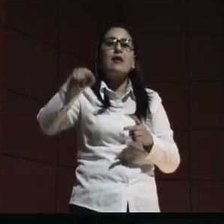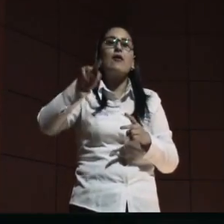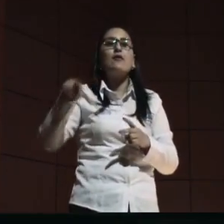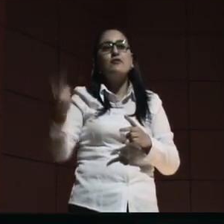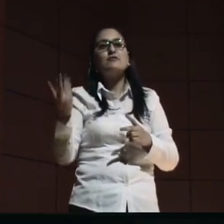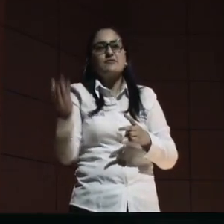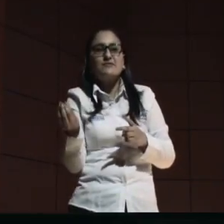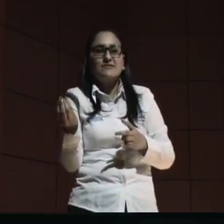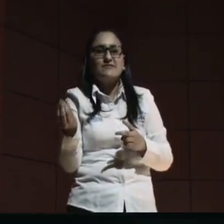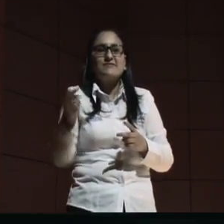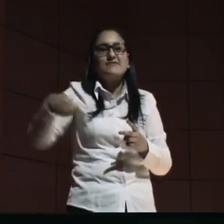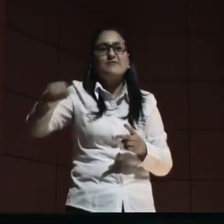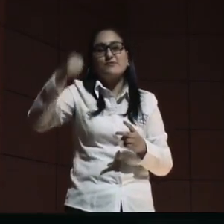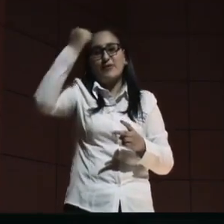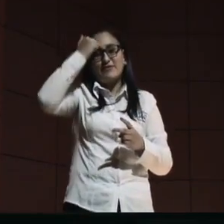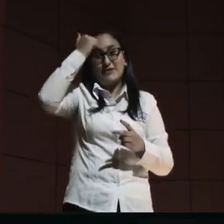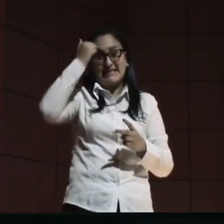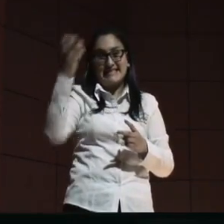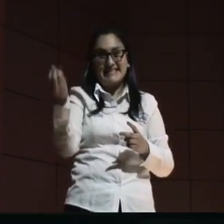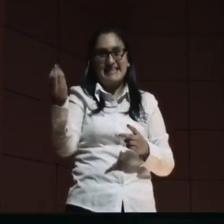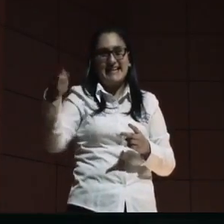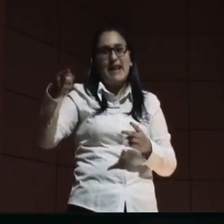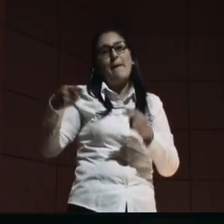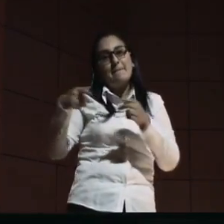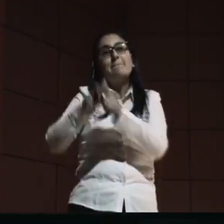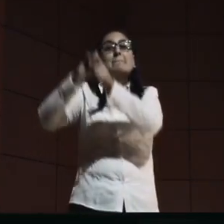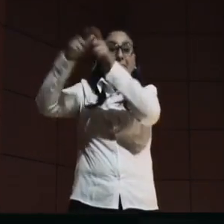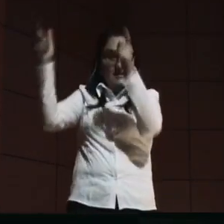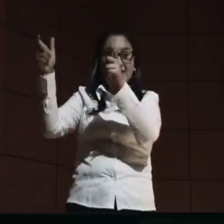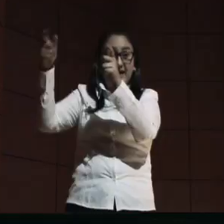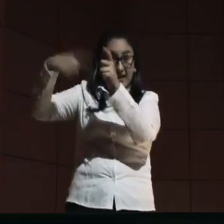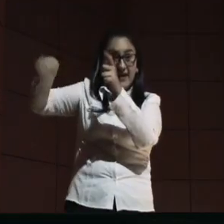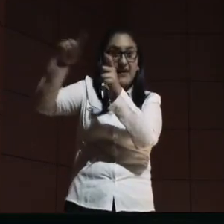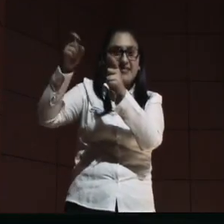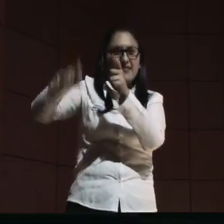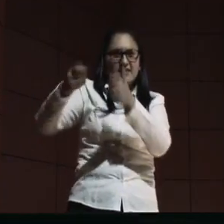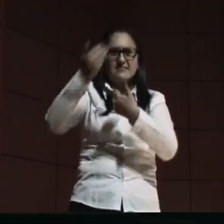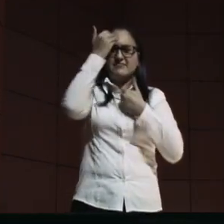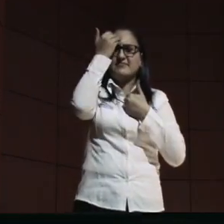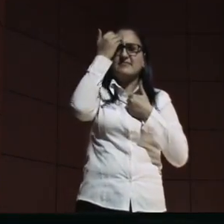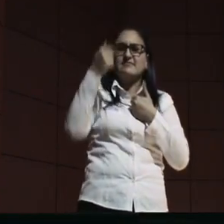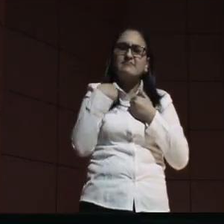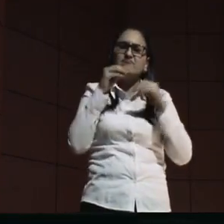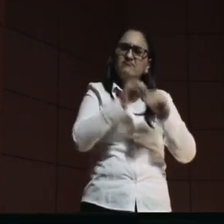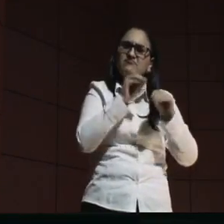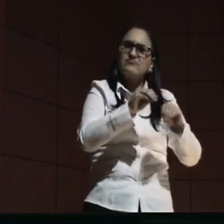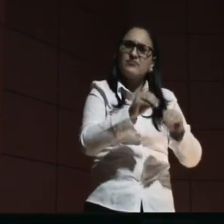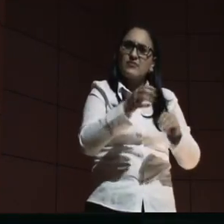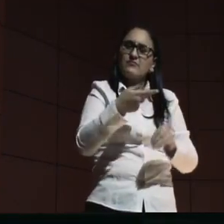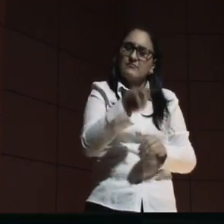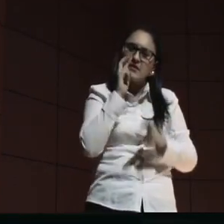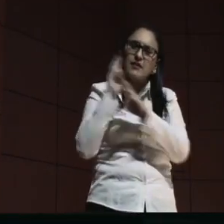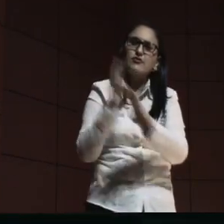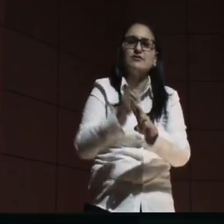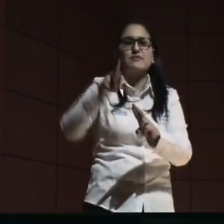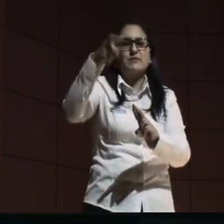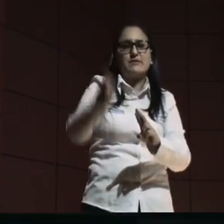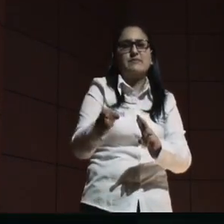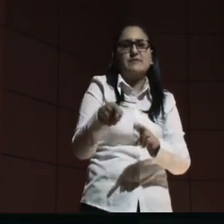esos otros, los opresores. Eso es la mayoría, una mayoría que debe concientizarse en el respeto y reconocimiento por ese otro.